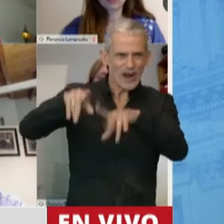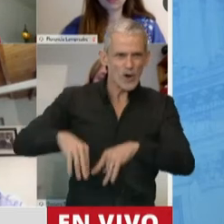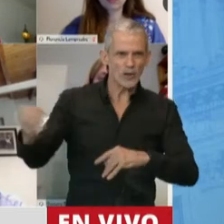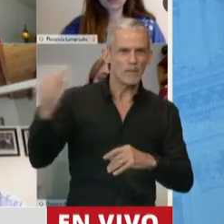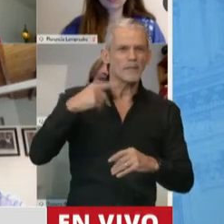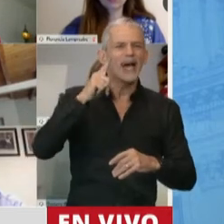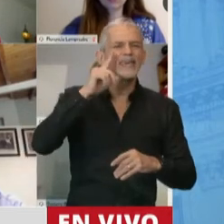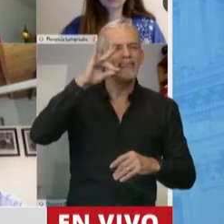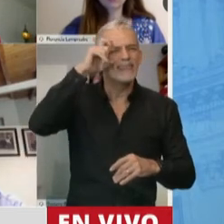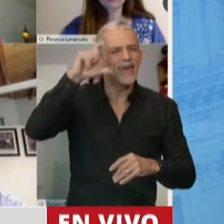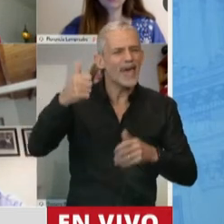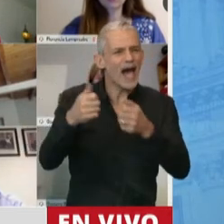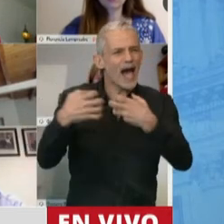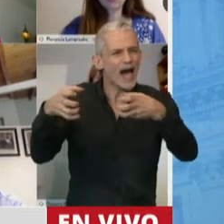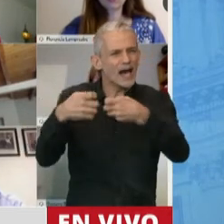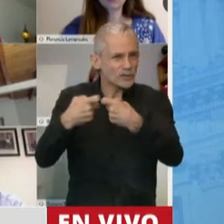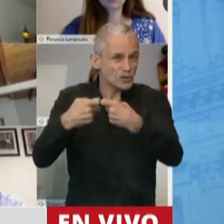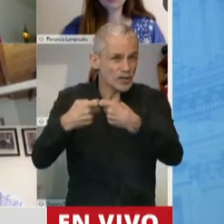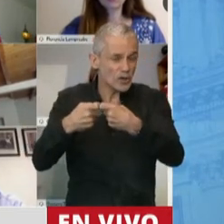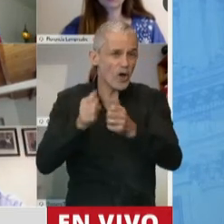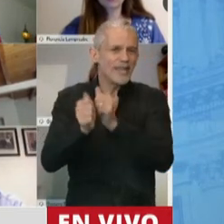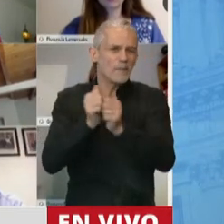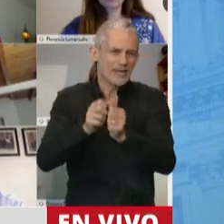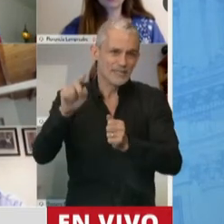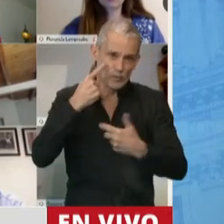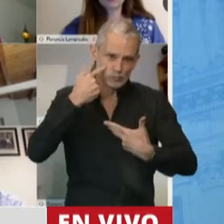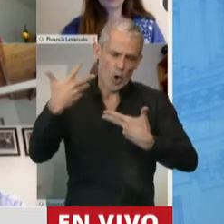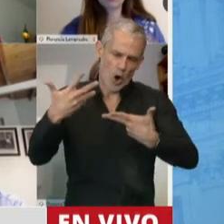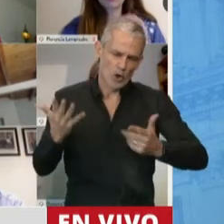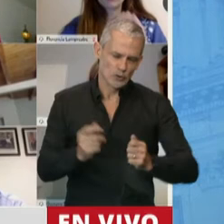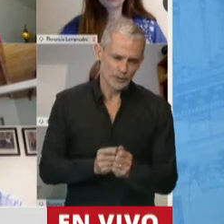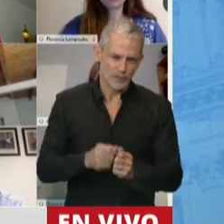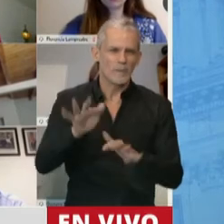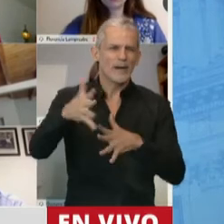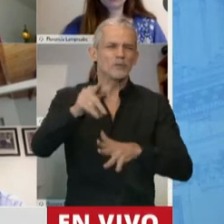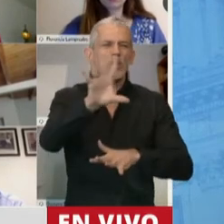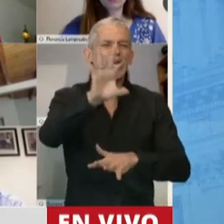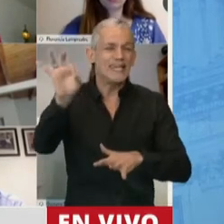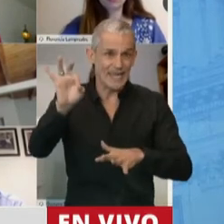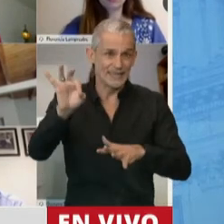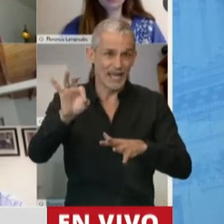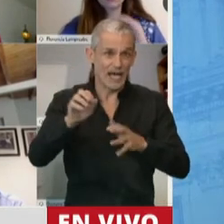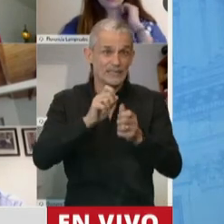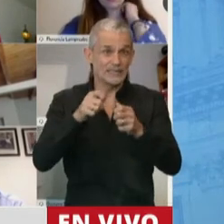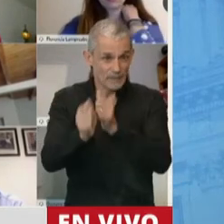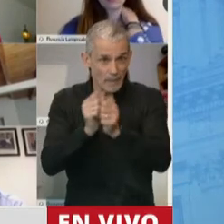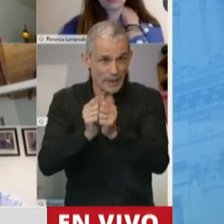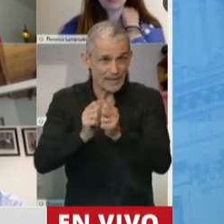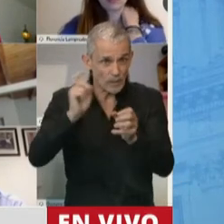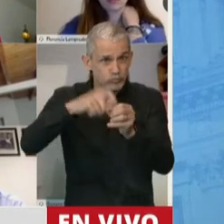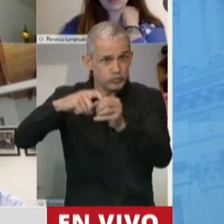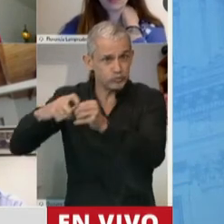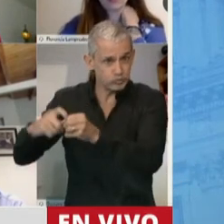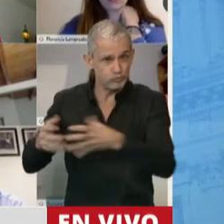de IDEA, un agrupamiento empresario conocido, alrededor de 500 empresas,